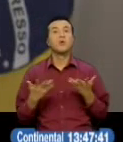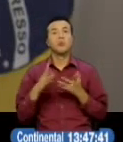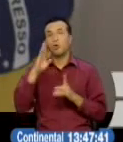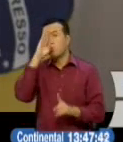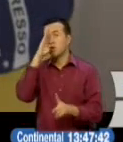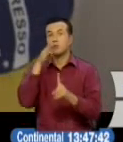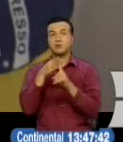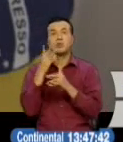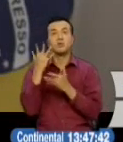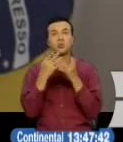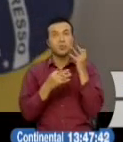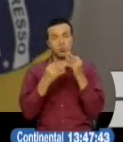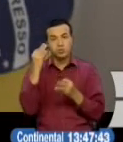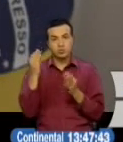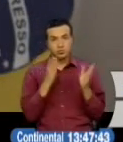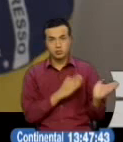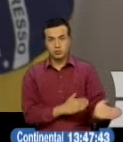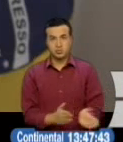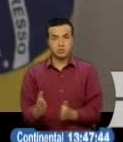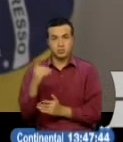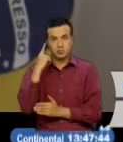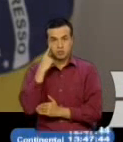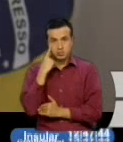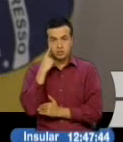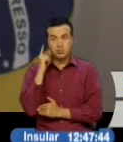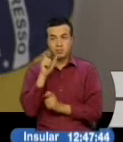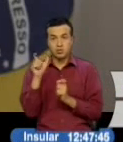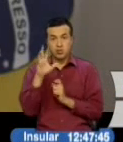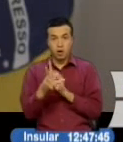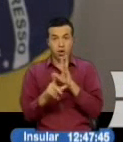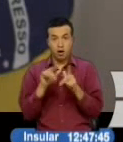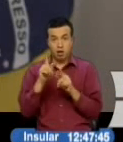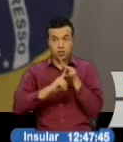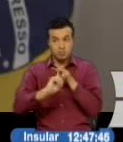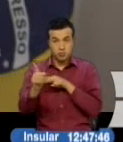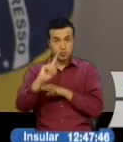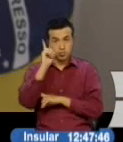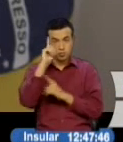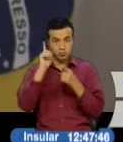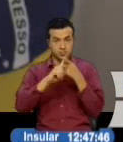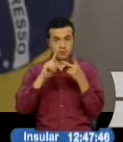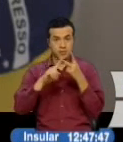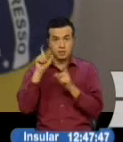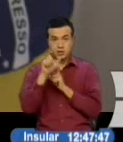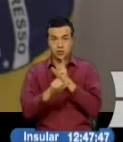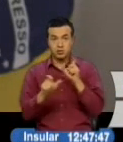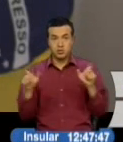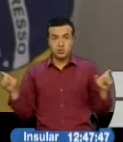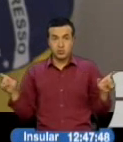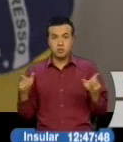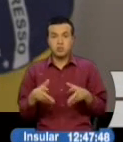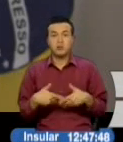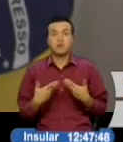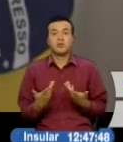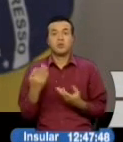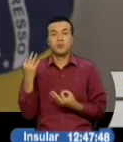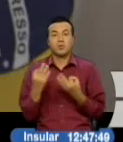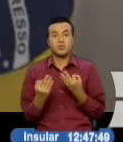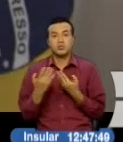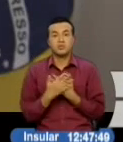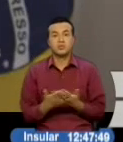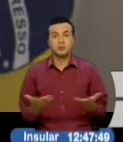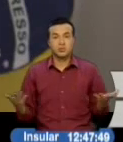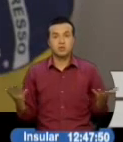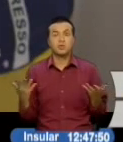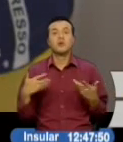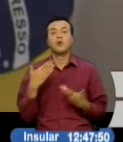finalidad de justicia, evitar que los corruptos fuguen, evitar que los corruptos obstaculicen la justicia, evitar que